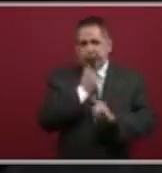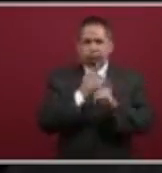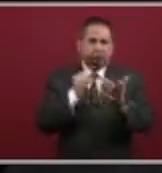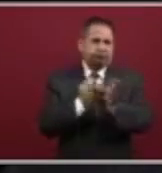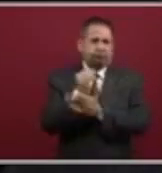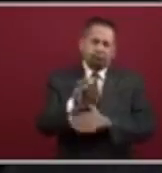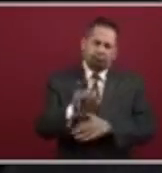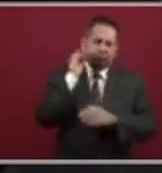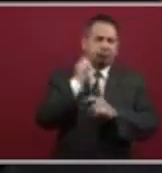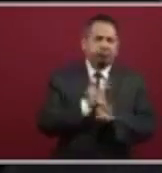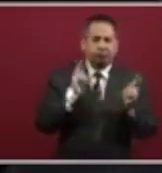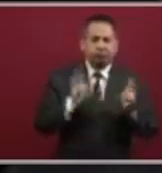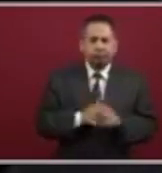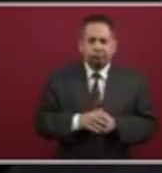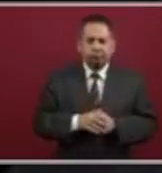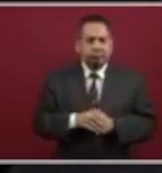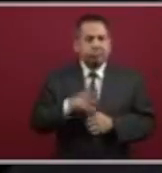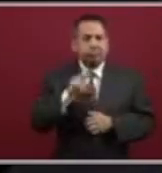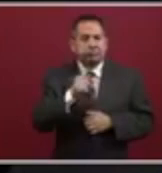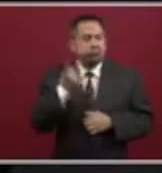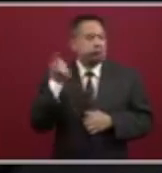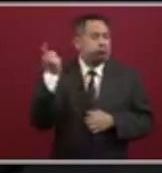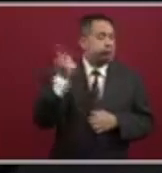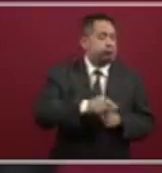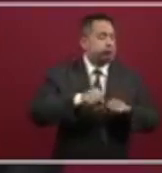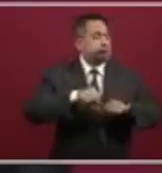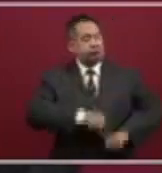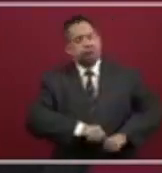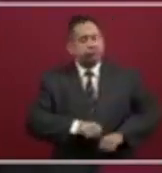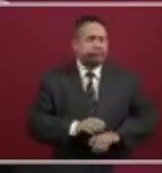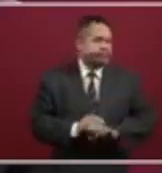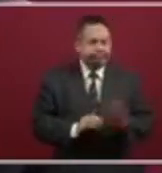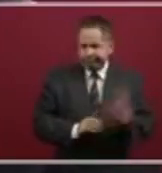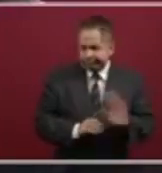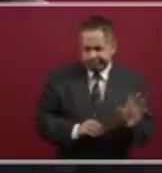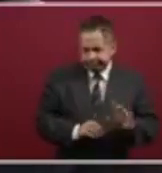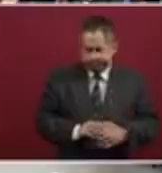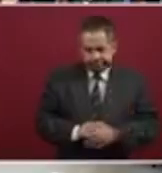no una dictadura. Por eso no